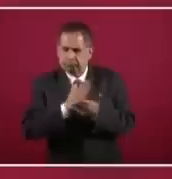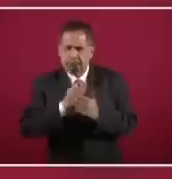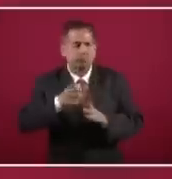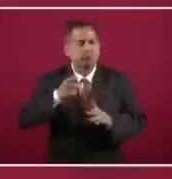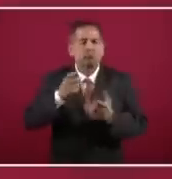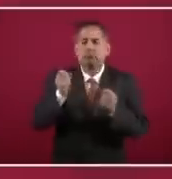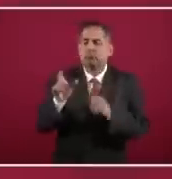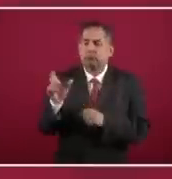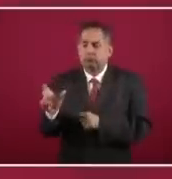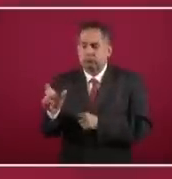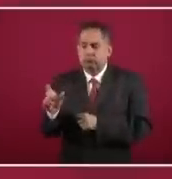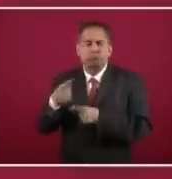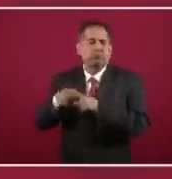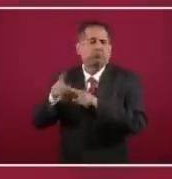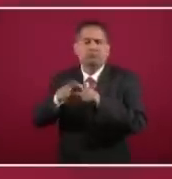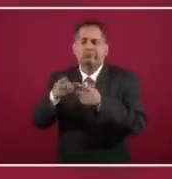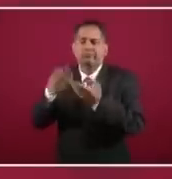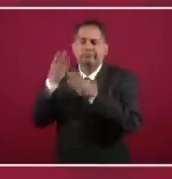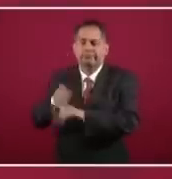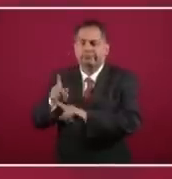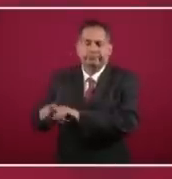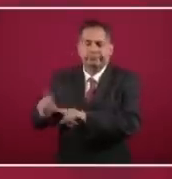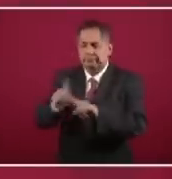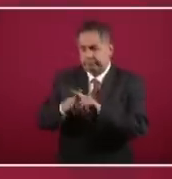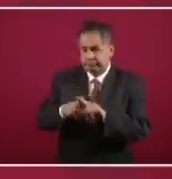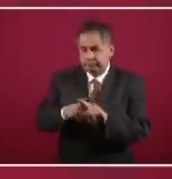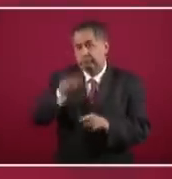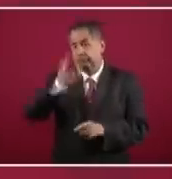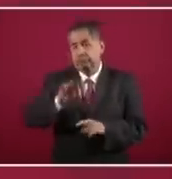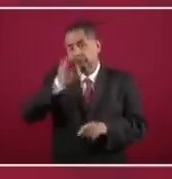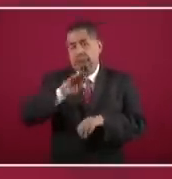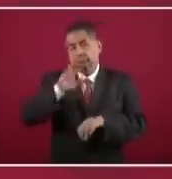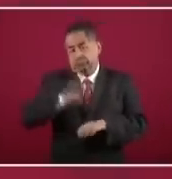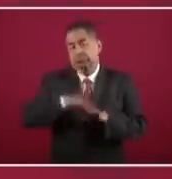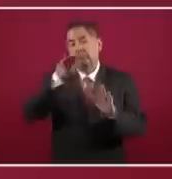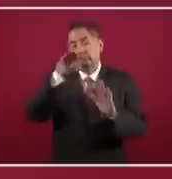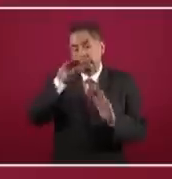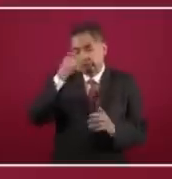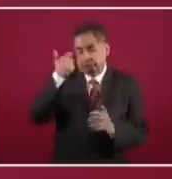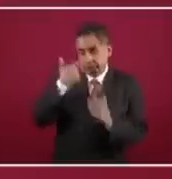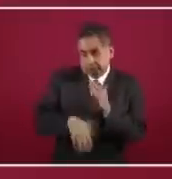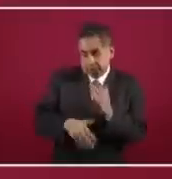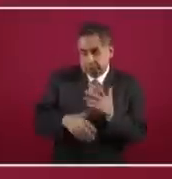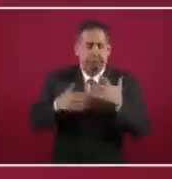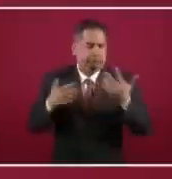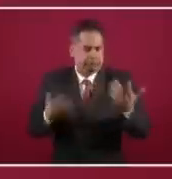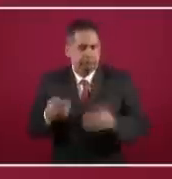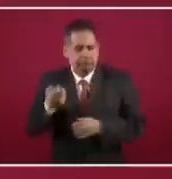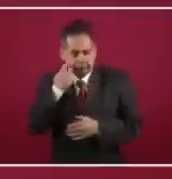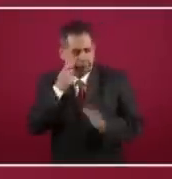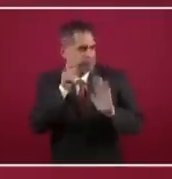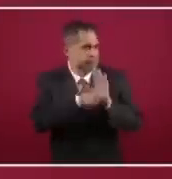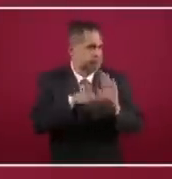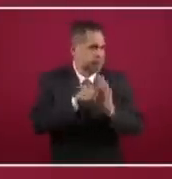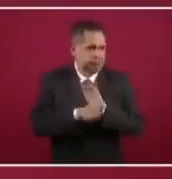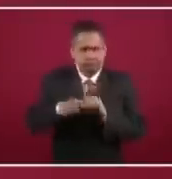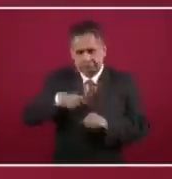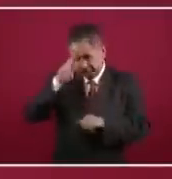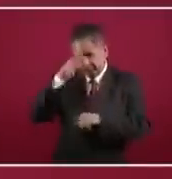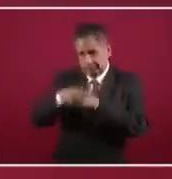tarjeta de tarjeta de crédito, y es por eso que no vemos nosotros un riesgo